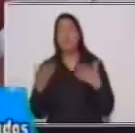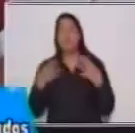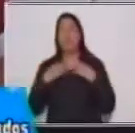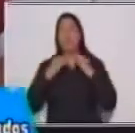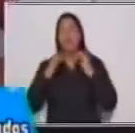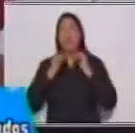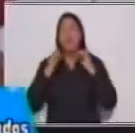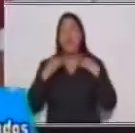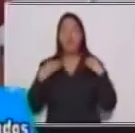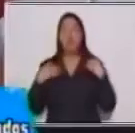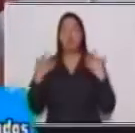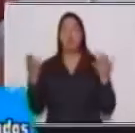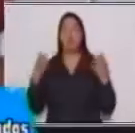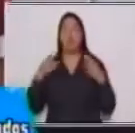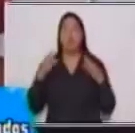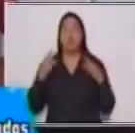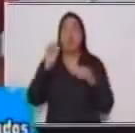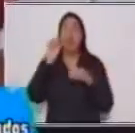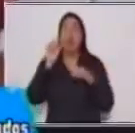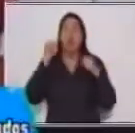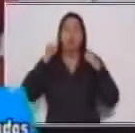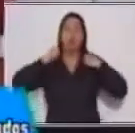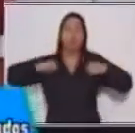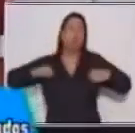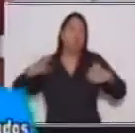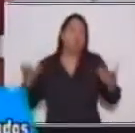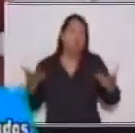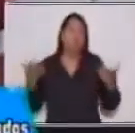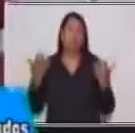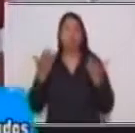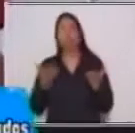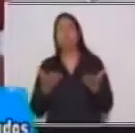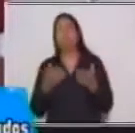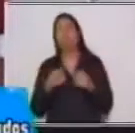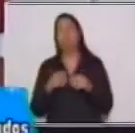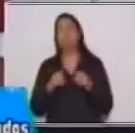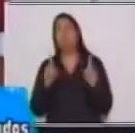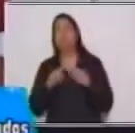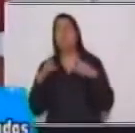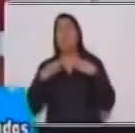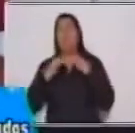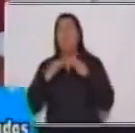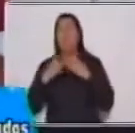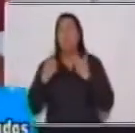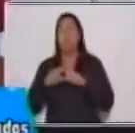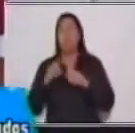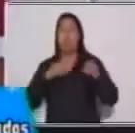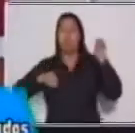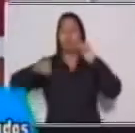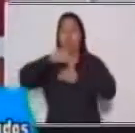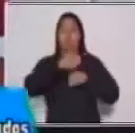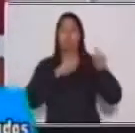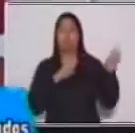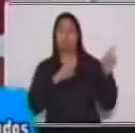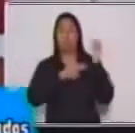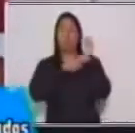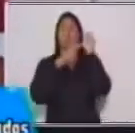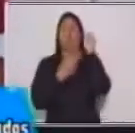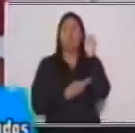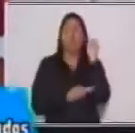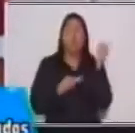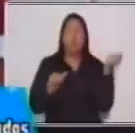más agua. Ahora si nos vamos a Huehuetenango, a Chimaltenango, a Quetzaltenango, la